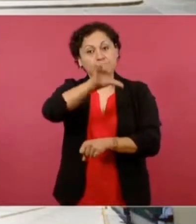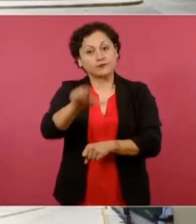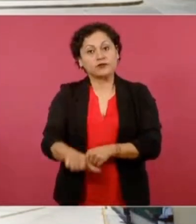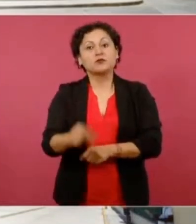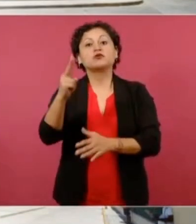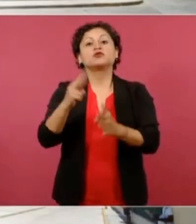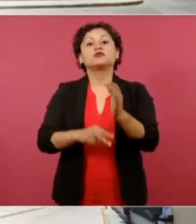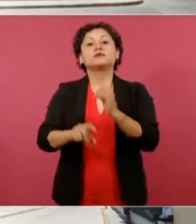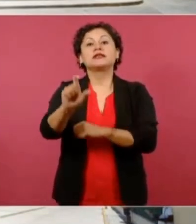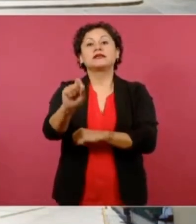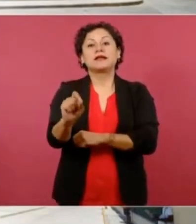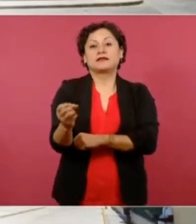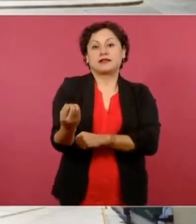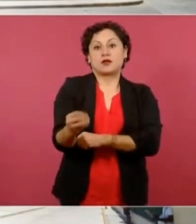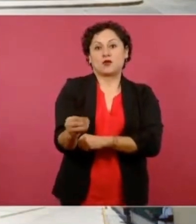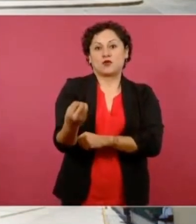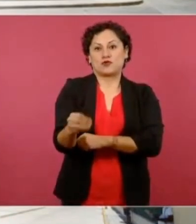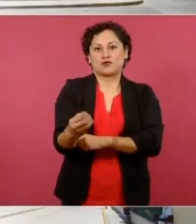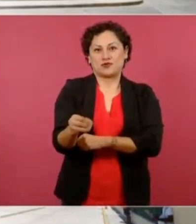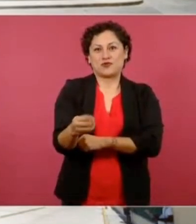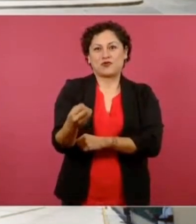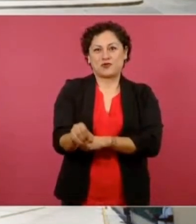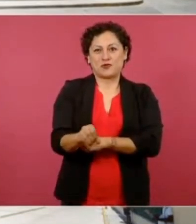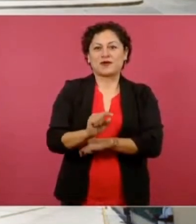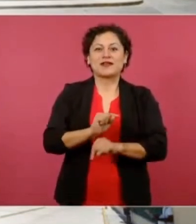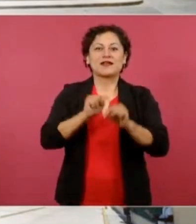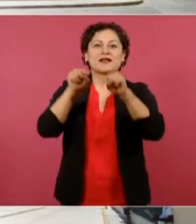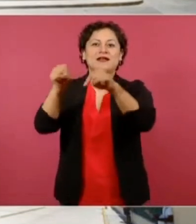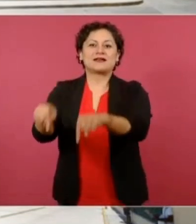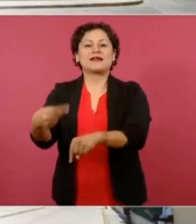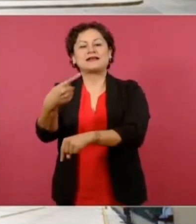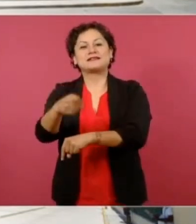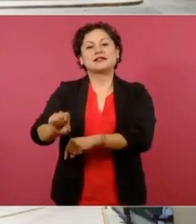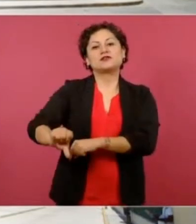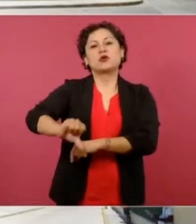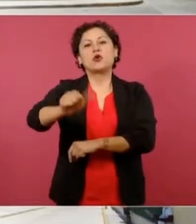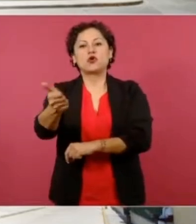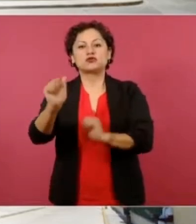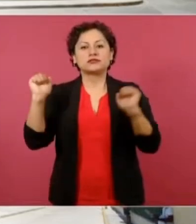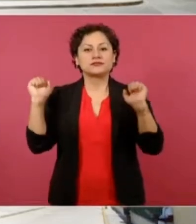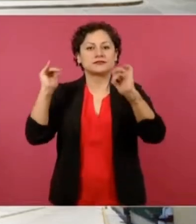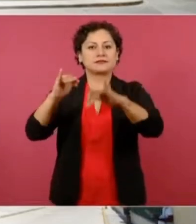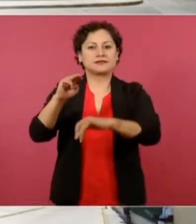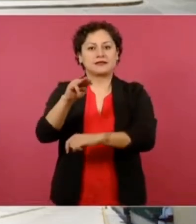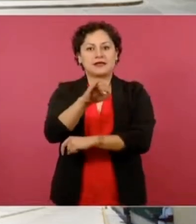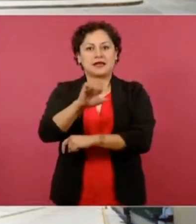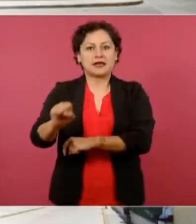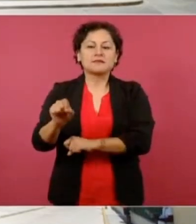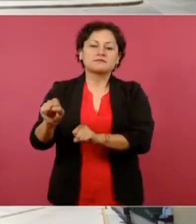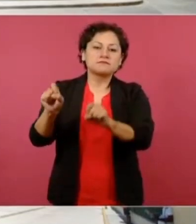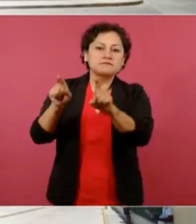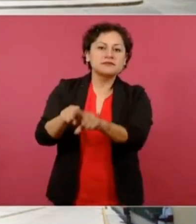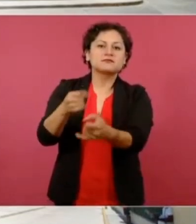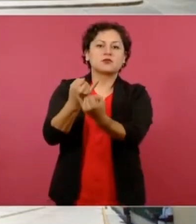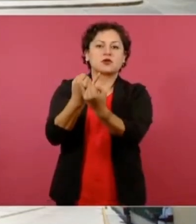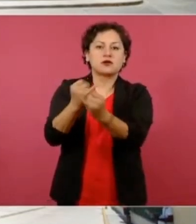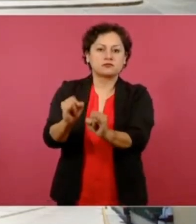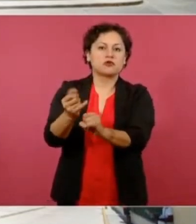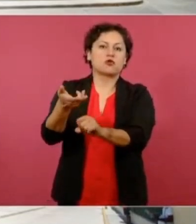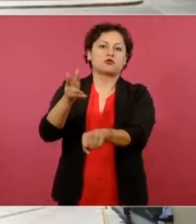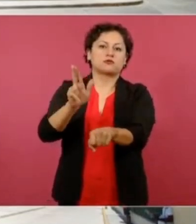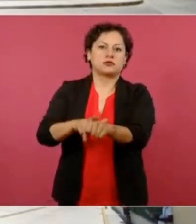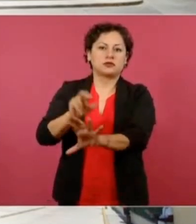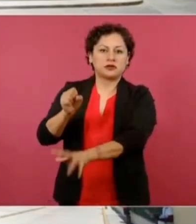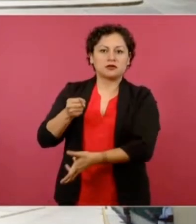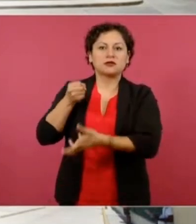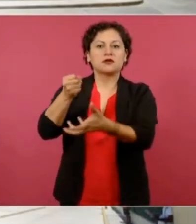2020, ahí celebramos la 111 Asamblea del IMSS y también ahí mismo se inauguró y se puso en operación el hospital. Fue una